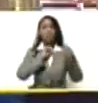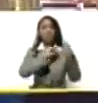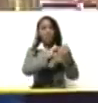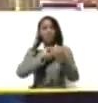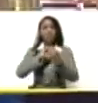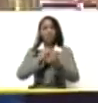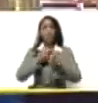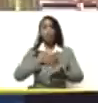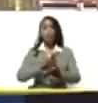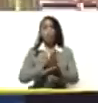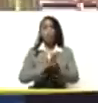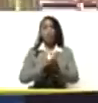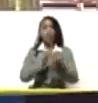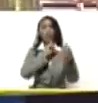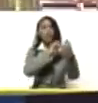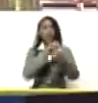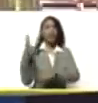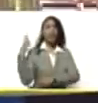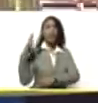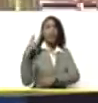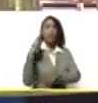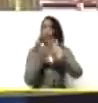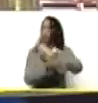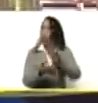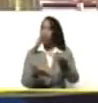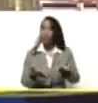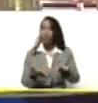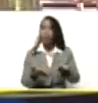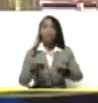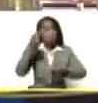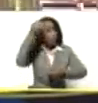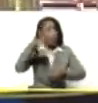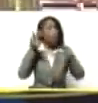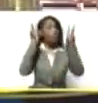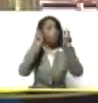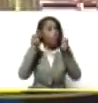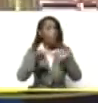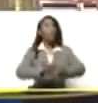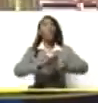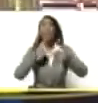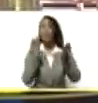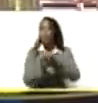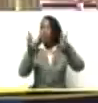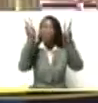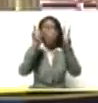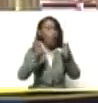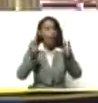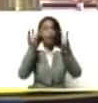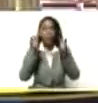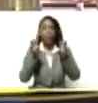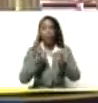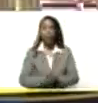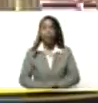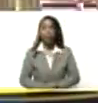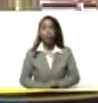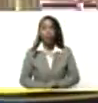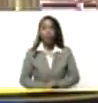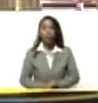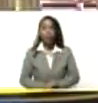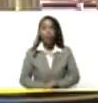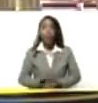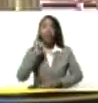de diálogo religioso creemos en una nueva geopolítica mundial y los